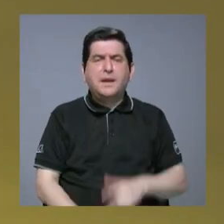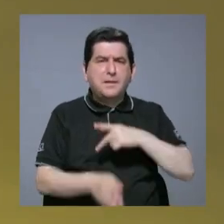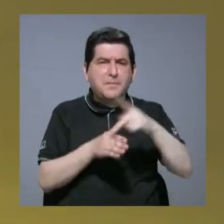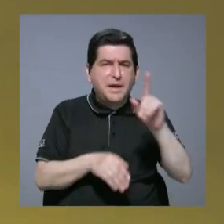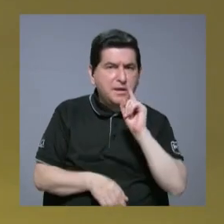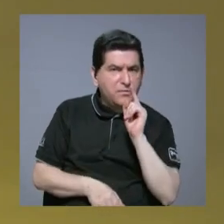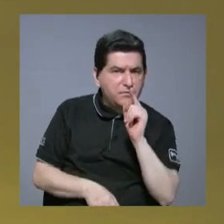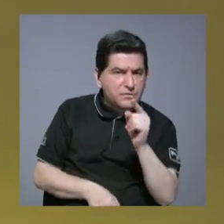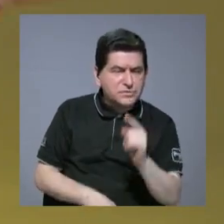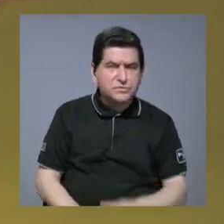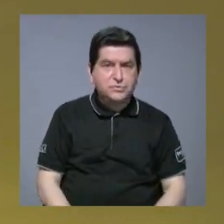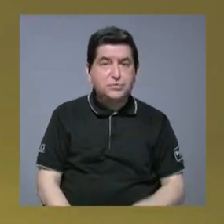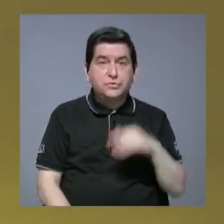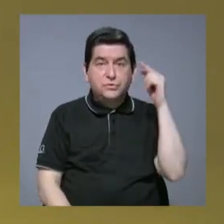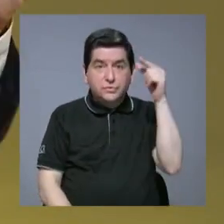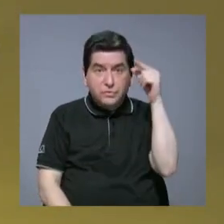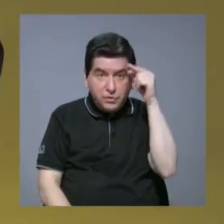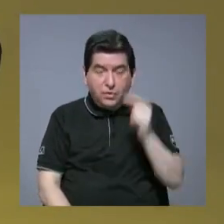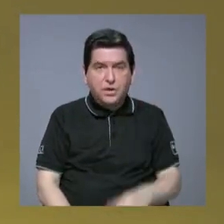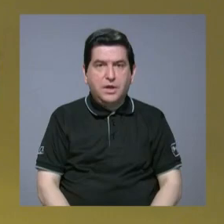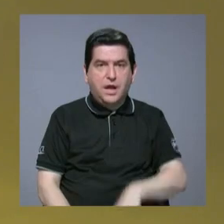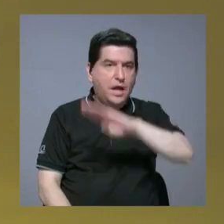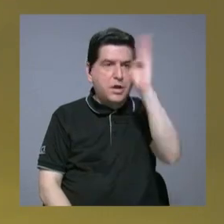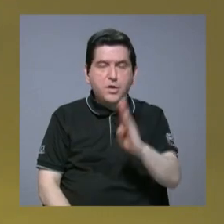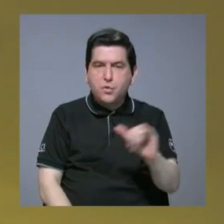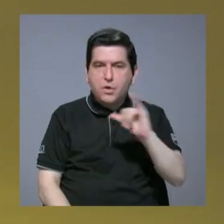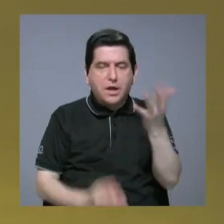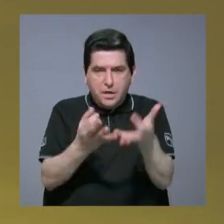suya Sin nunca duda. fue tan importante